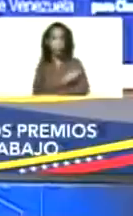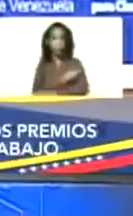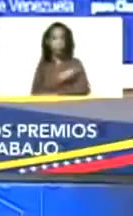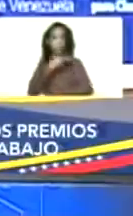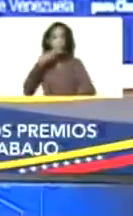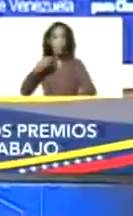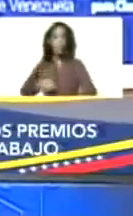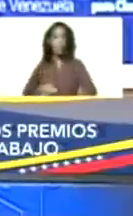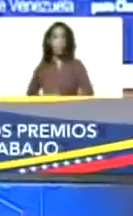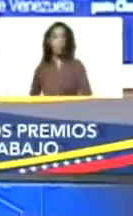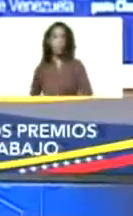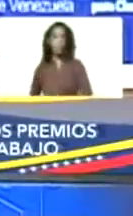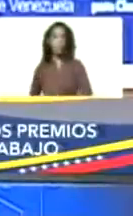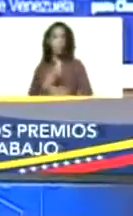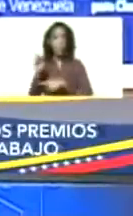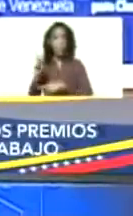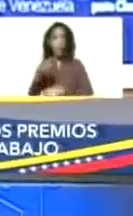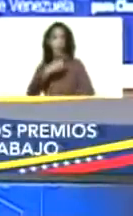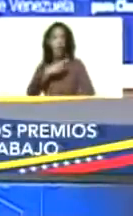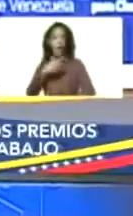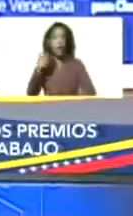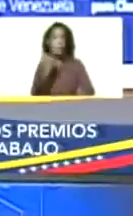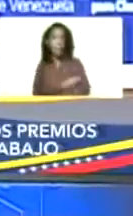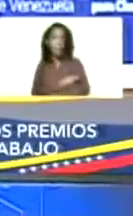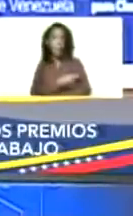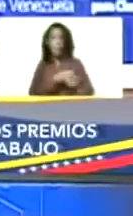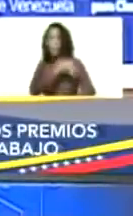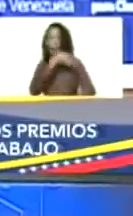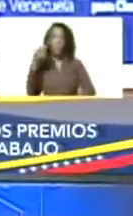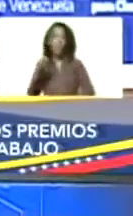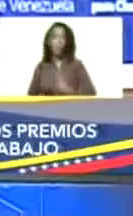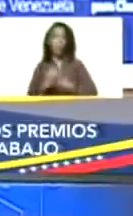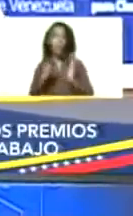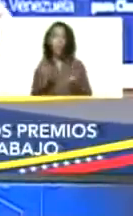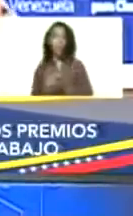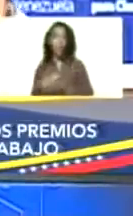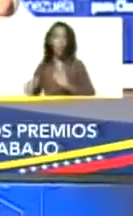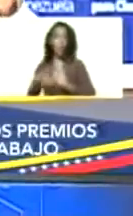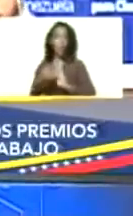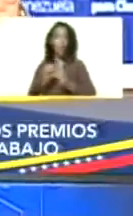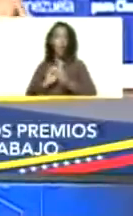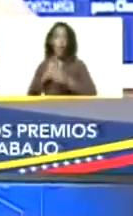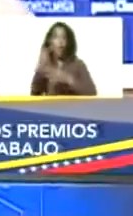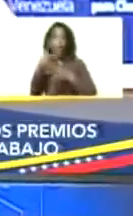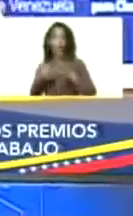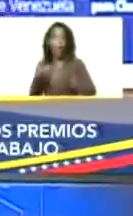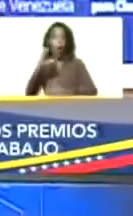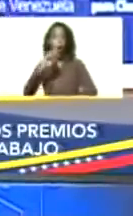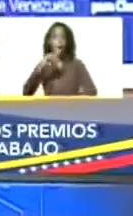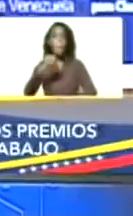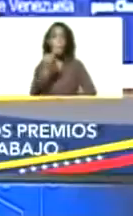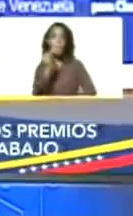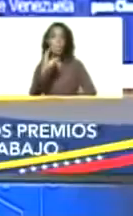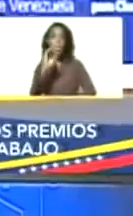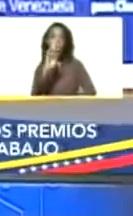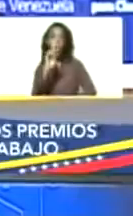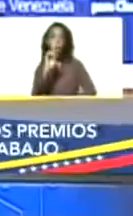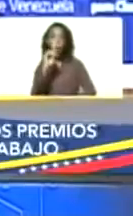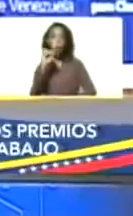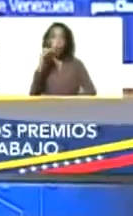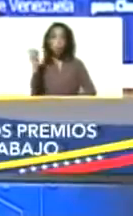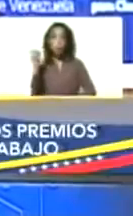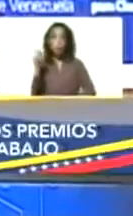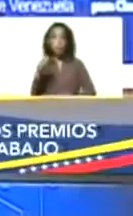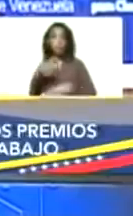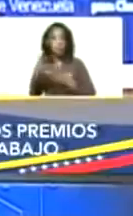Sputnik es la vacuna más efectiva del mundo contra la variante Omicron. ¿Qué les